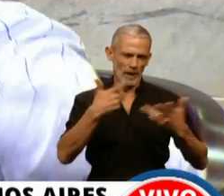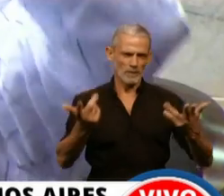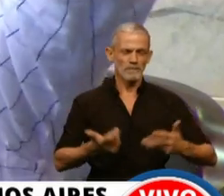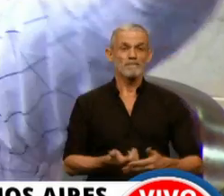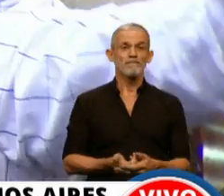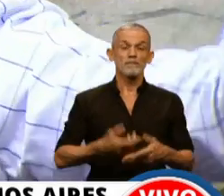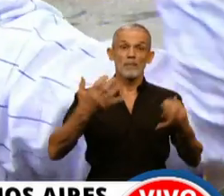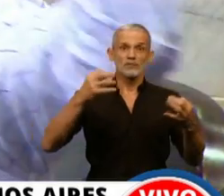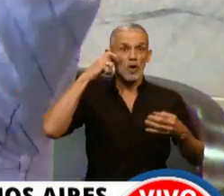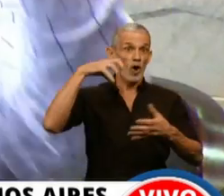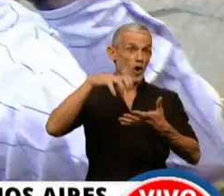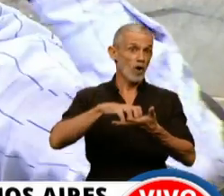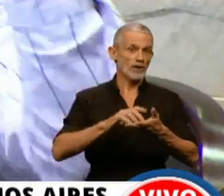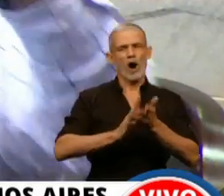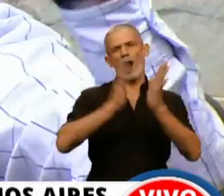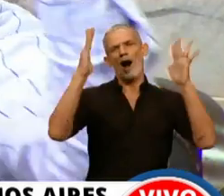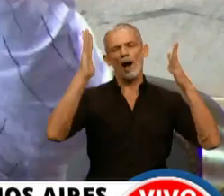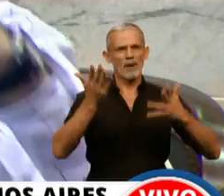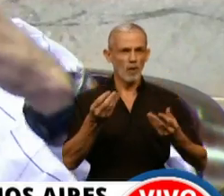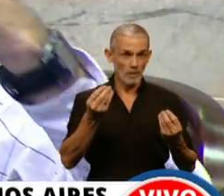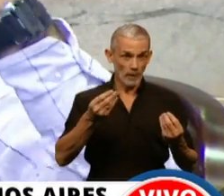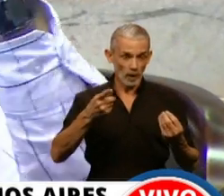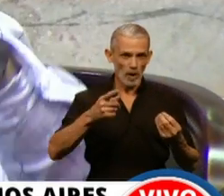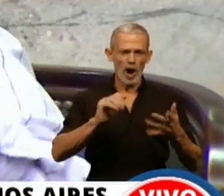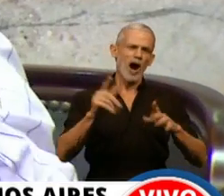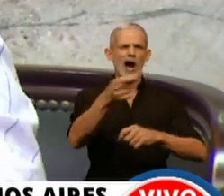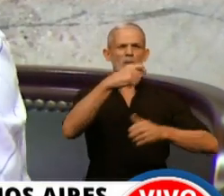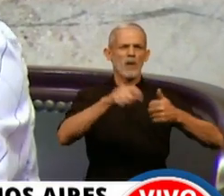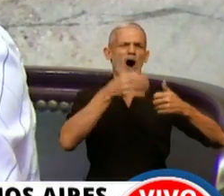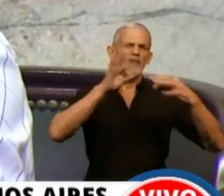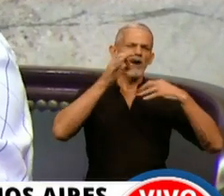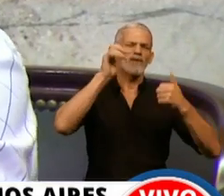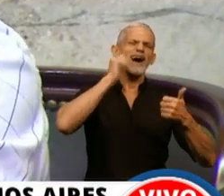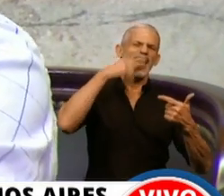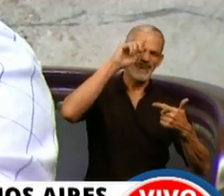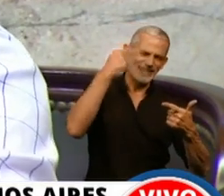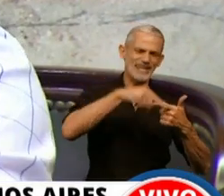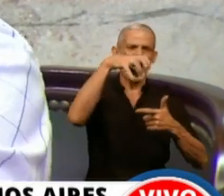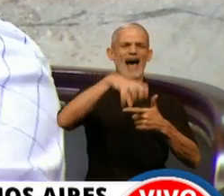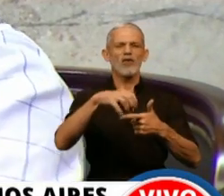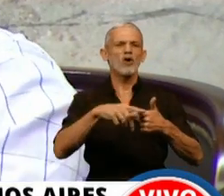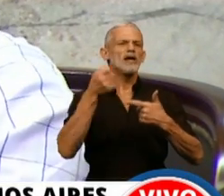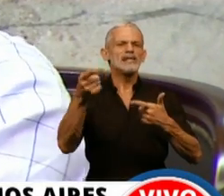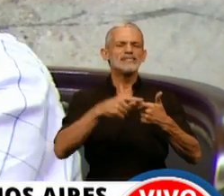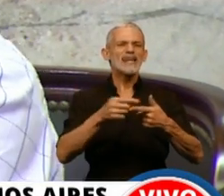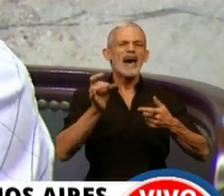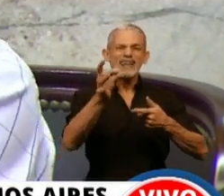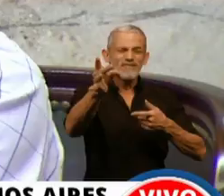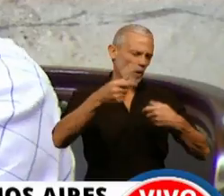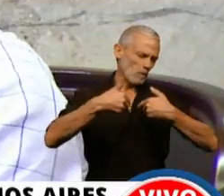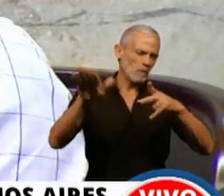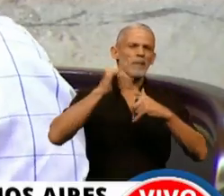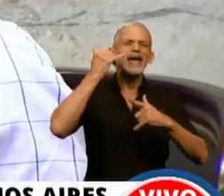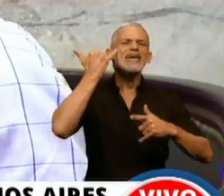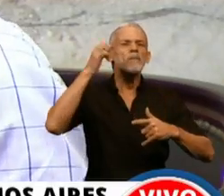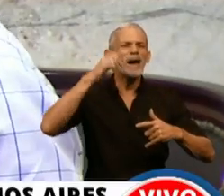seguramente en este congreso hubo aplausos porque porque era se remataba todo el estado se entregaban los ferrocarriles y